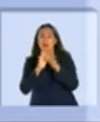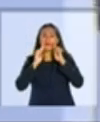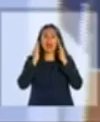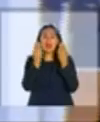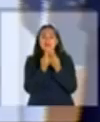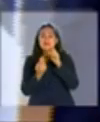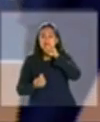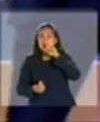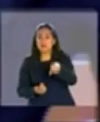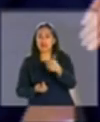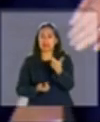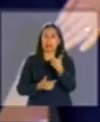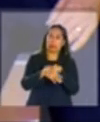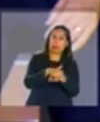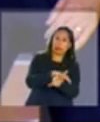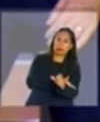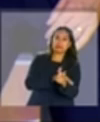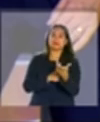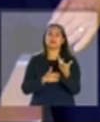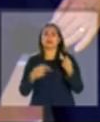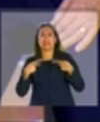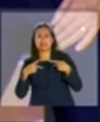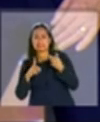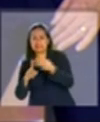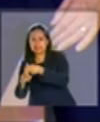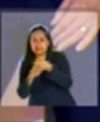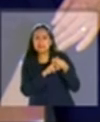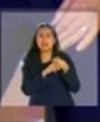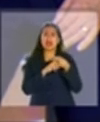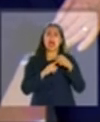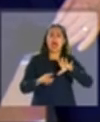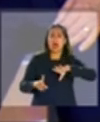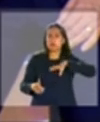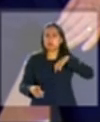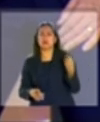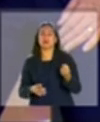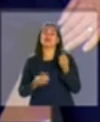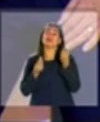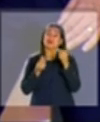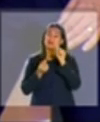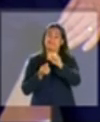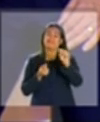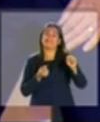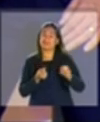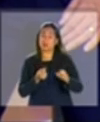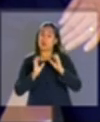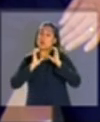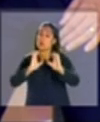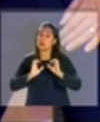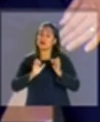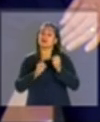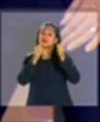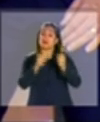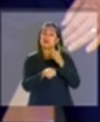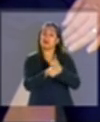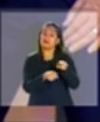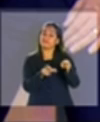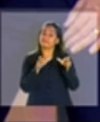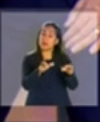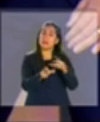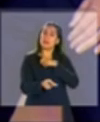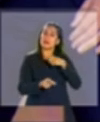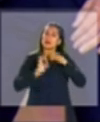negociación del TLC. Yo creo que ahí perdió una gran oportunidad que le podría haber dado la posibilidad